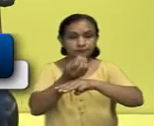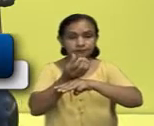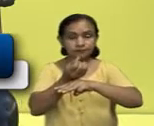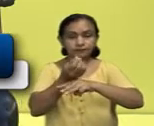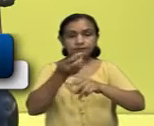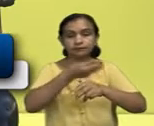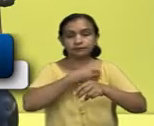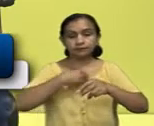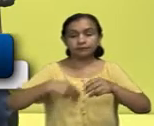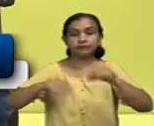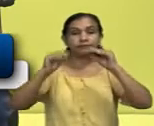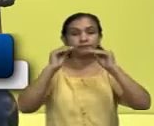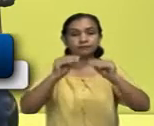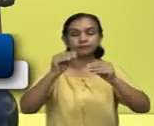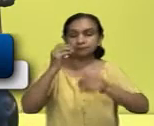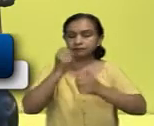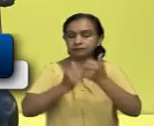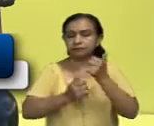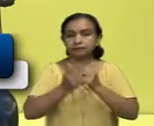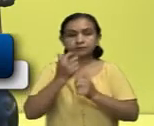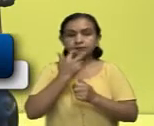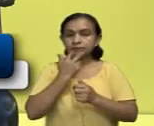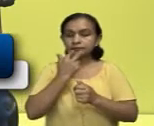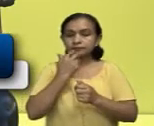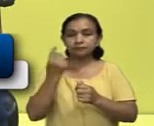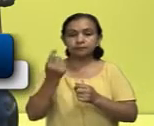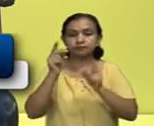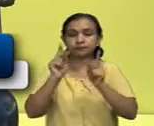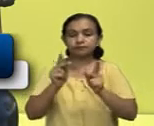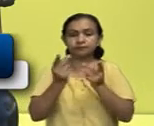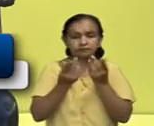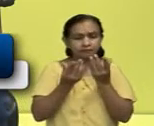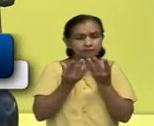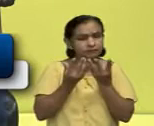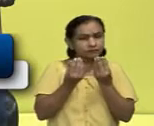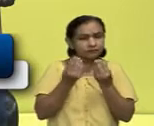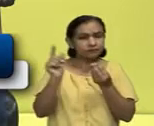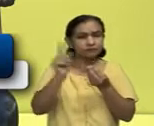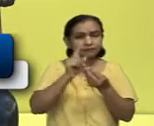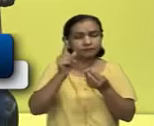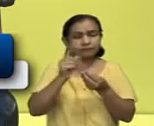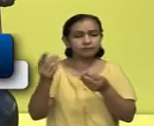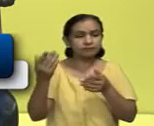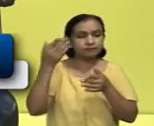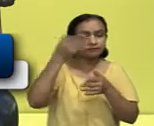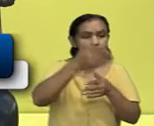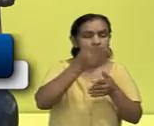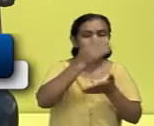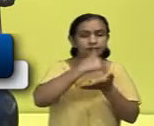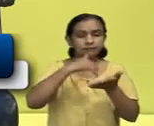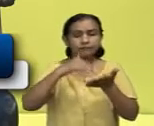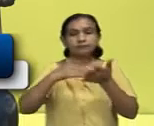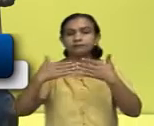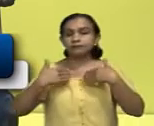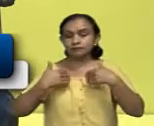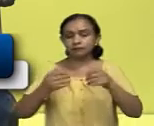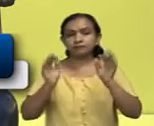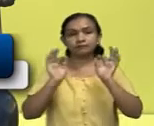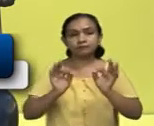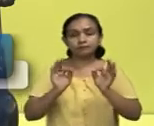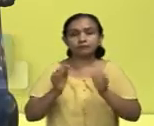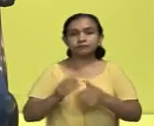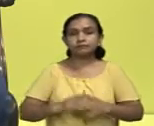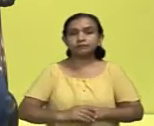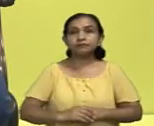Ministerio de Educación sin ningún problema, solo es que la población no tenga miedo y que lleguen a las unidades de salud y se gestiona sin ningún problema.